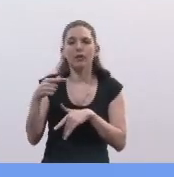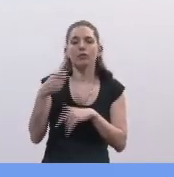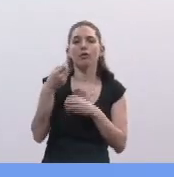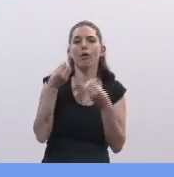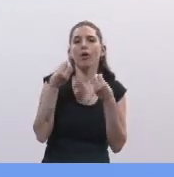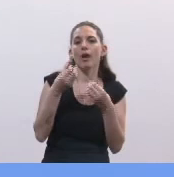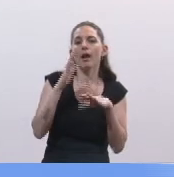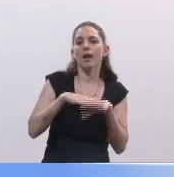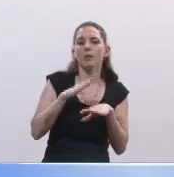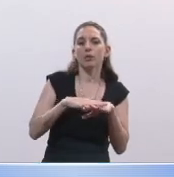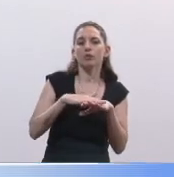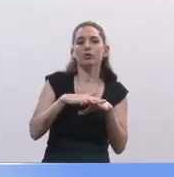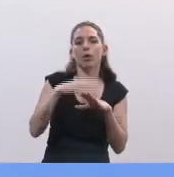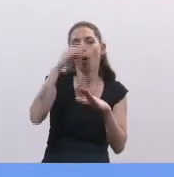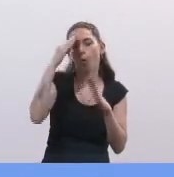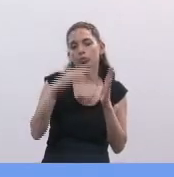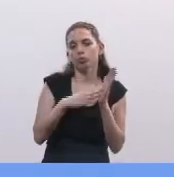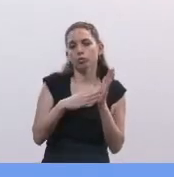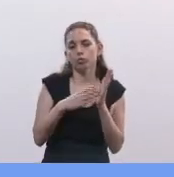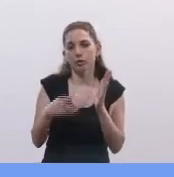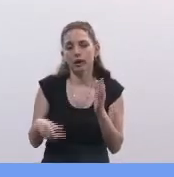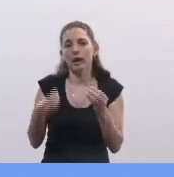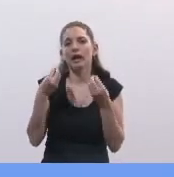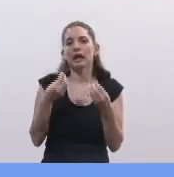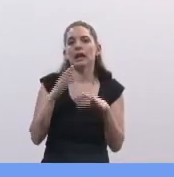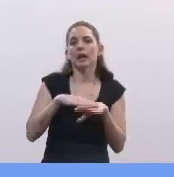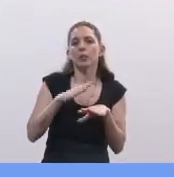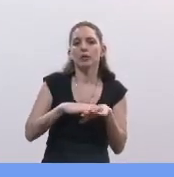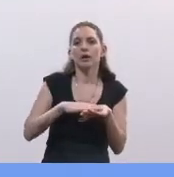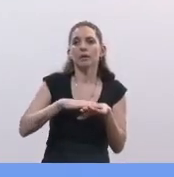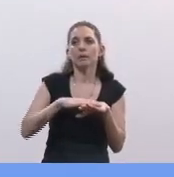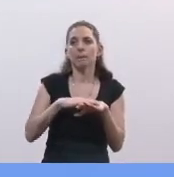responsable de lo que pasa con la constitucionalidad, quién es el responsable de lo que pasa con la